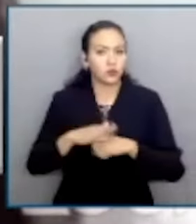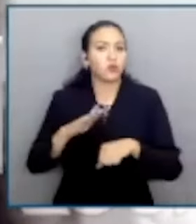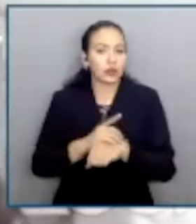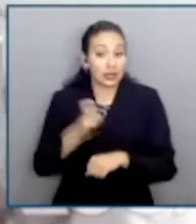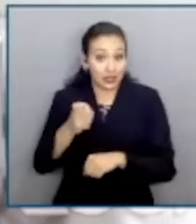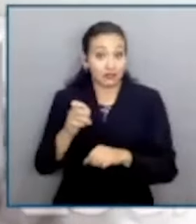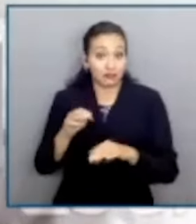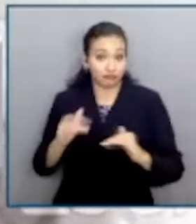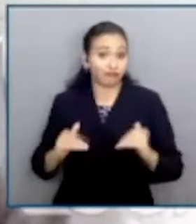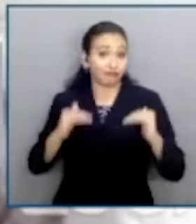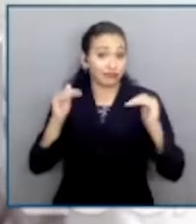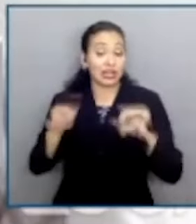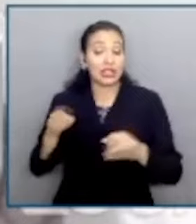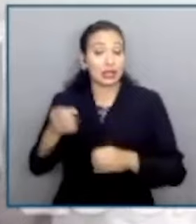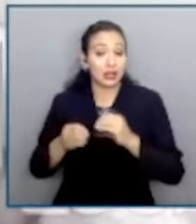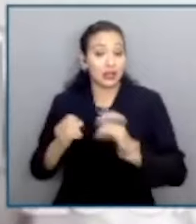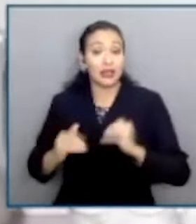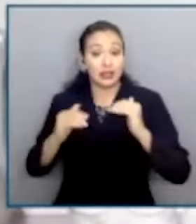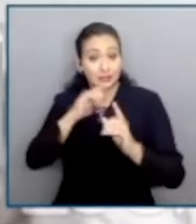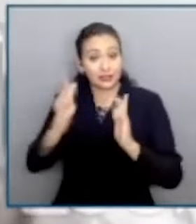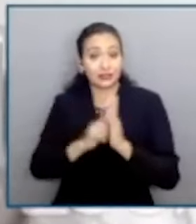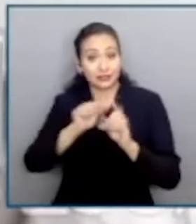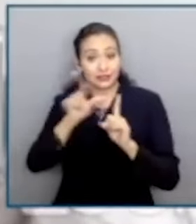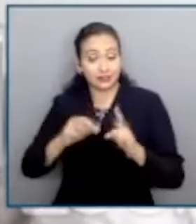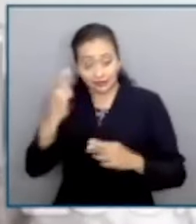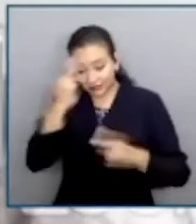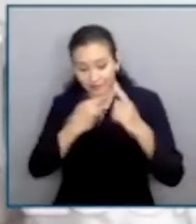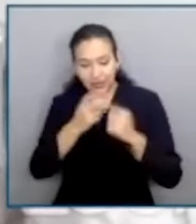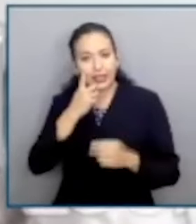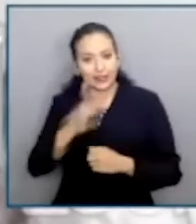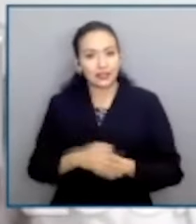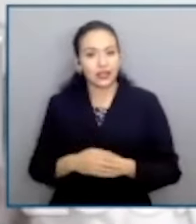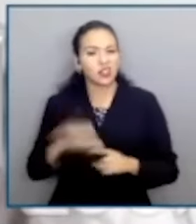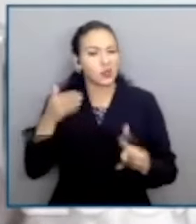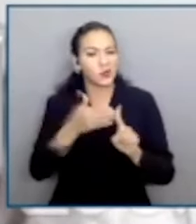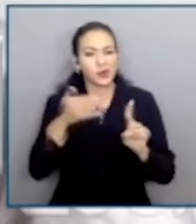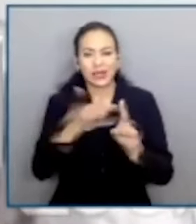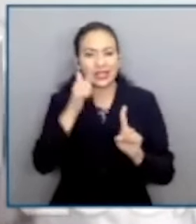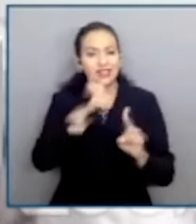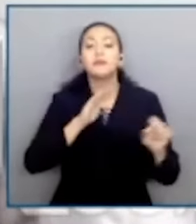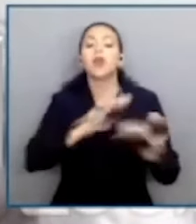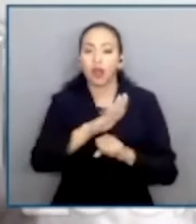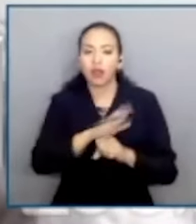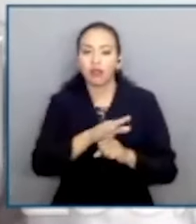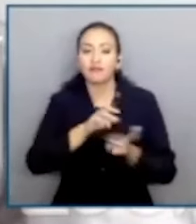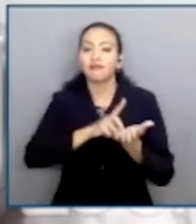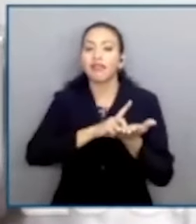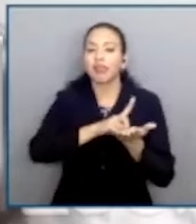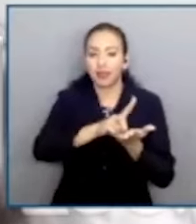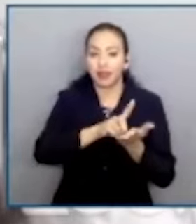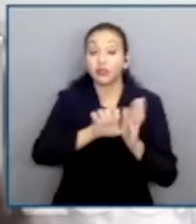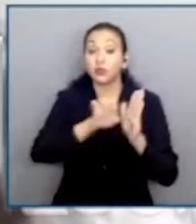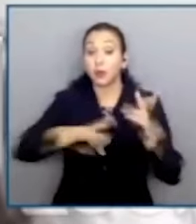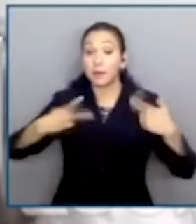nación y en todos los casos ha sido consistente en que el derecho a las pensiones específicamente cuando se trata de jubilación retiro